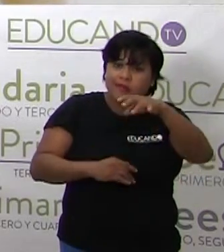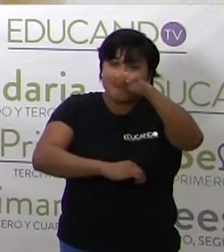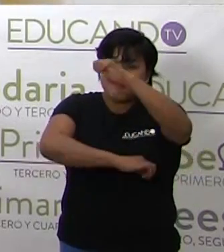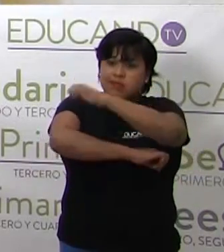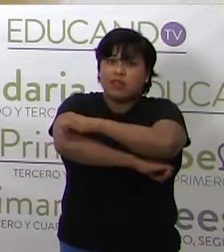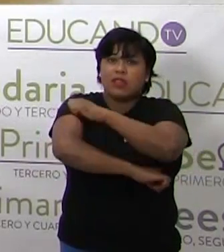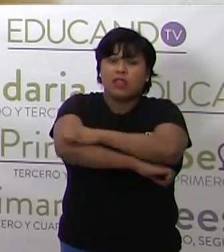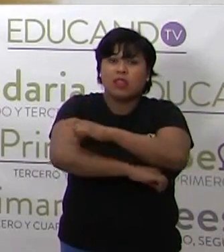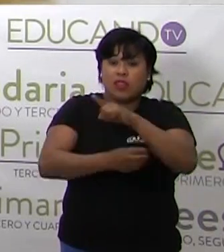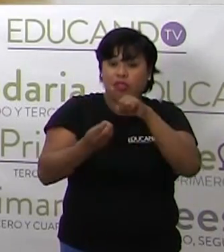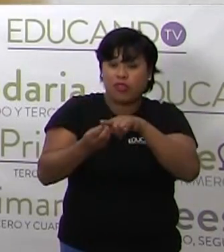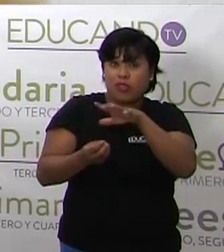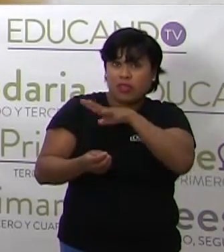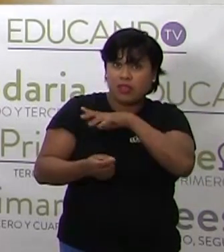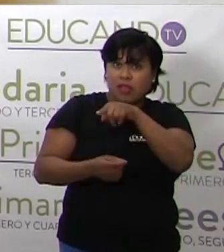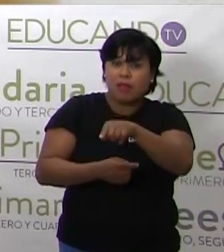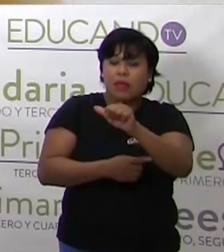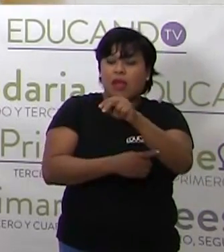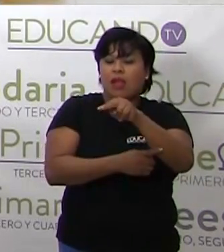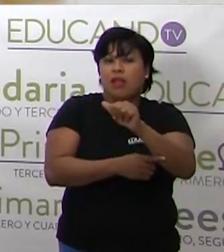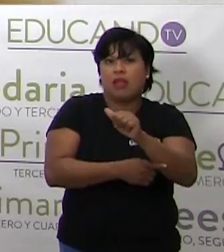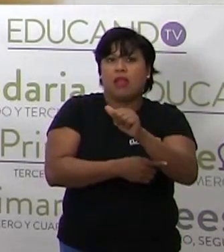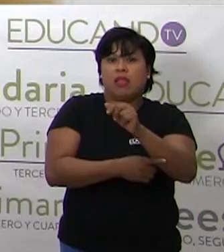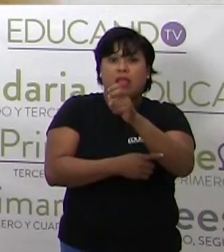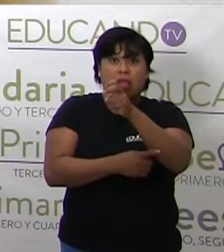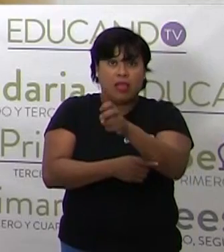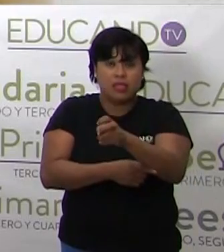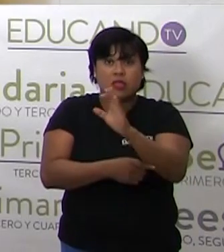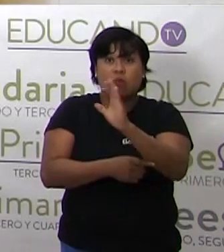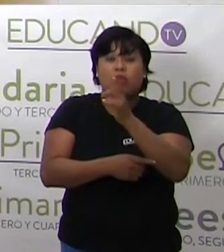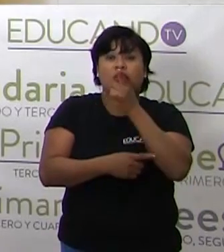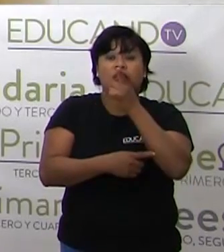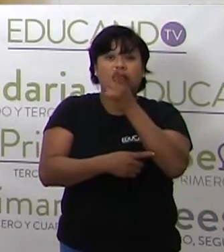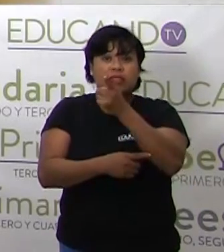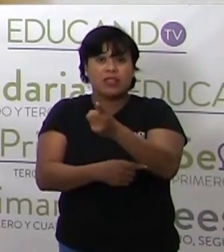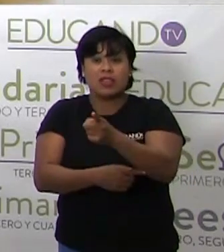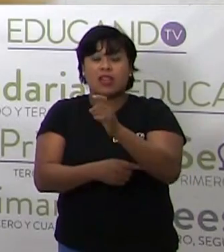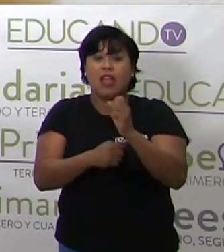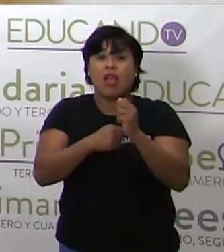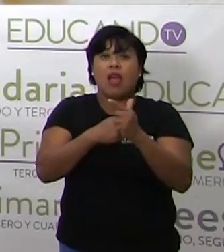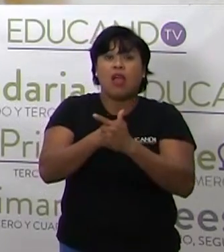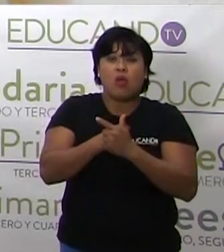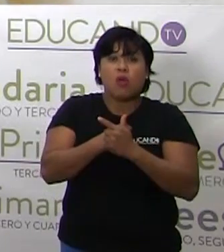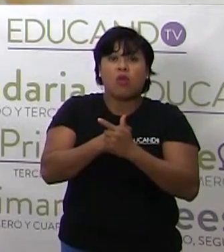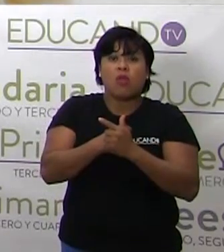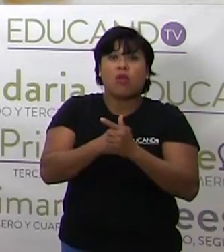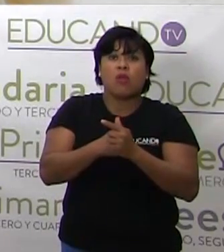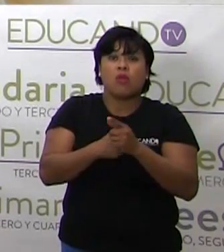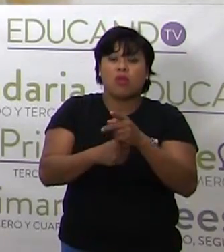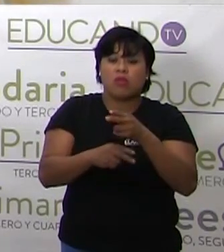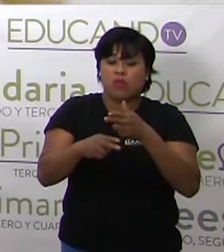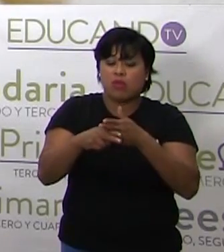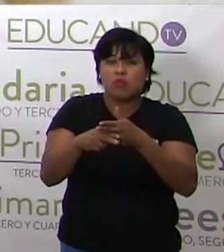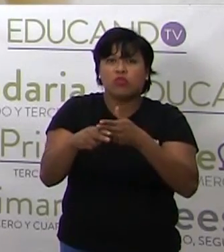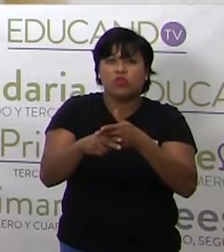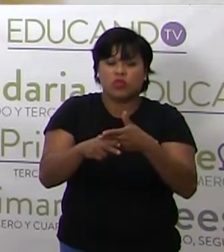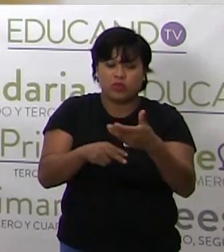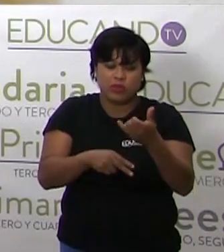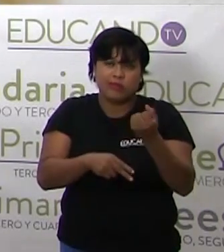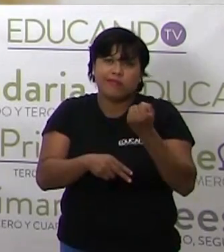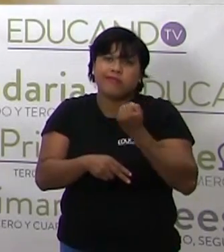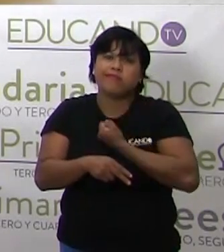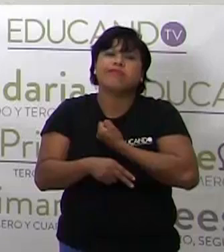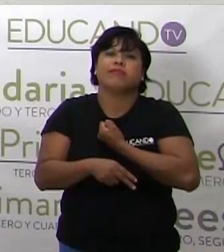balcón donde estaba Ana, y en lugar de decirle algo, le enterró una daga en